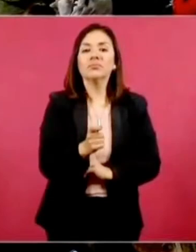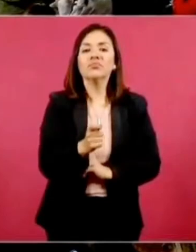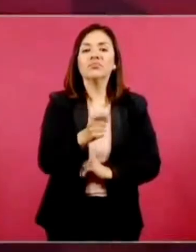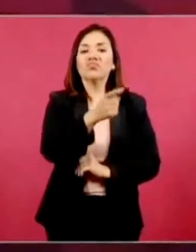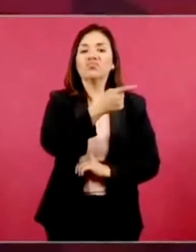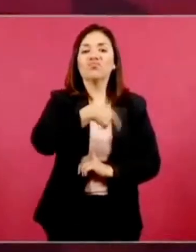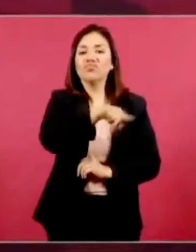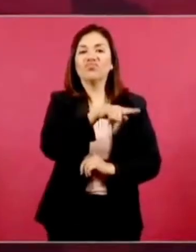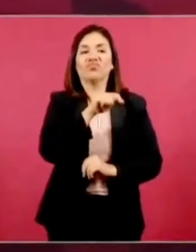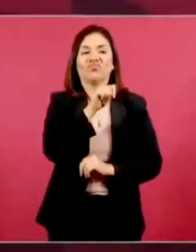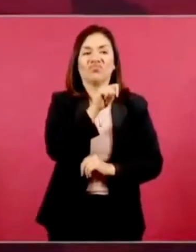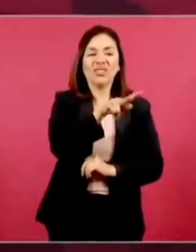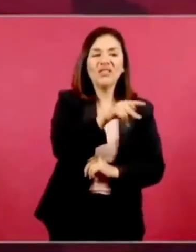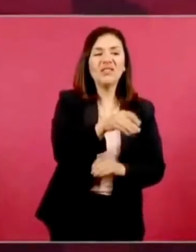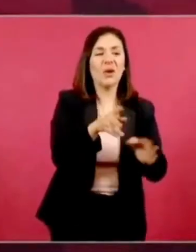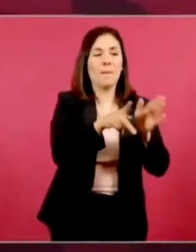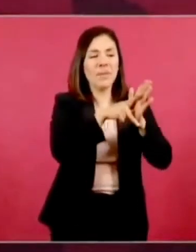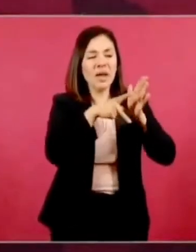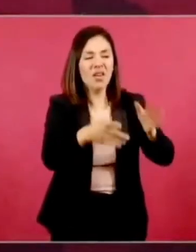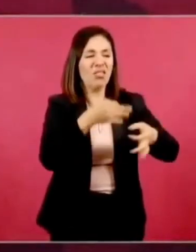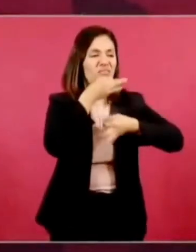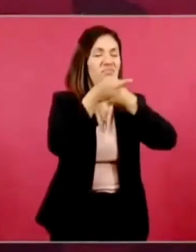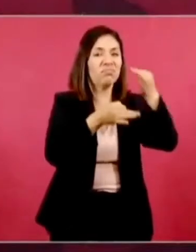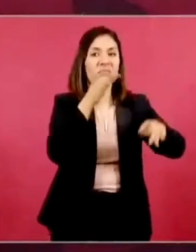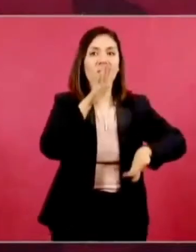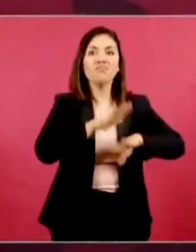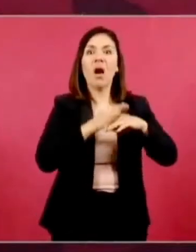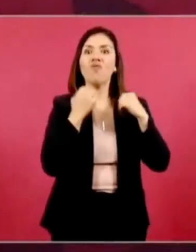órganos muy influyentes